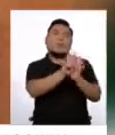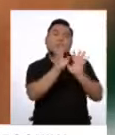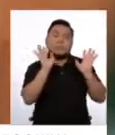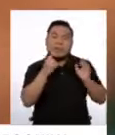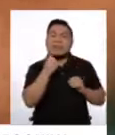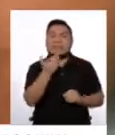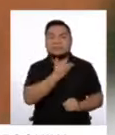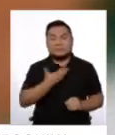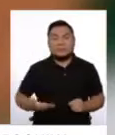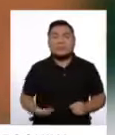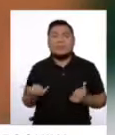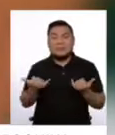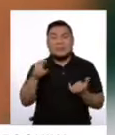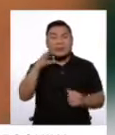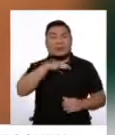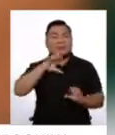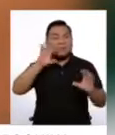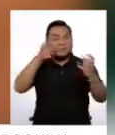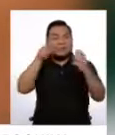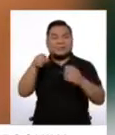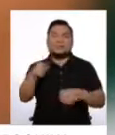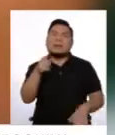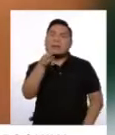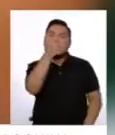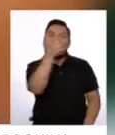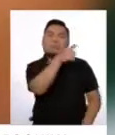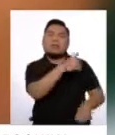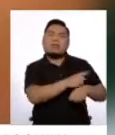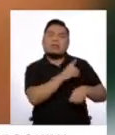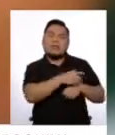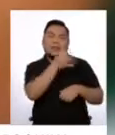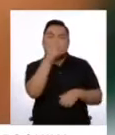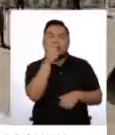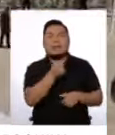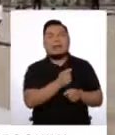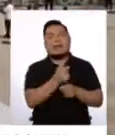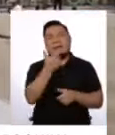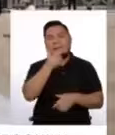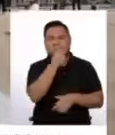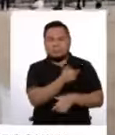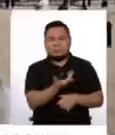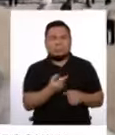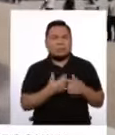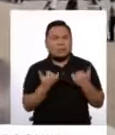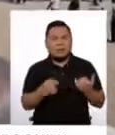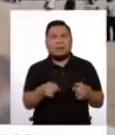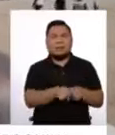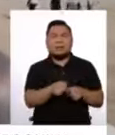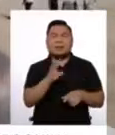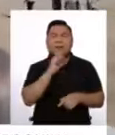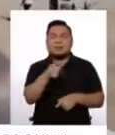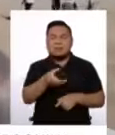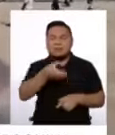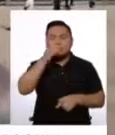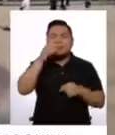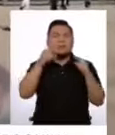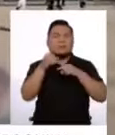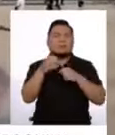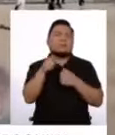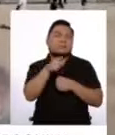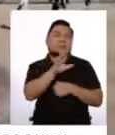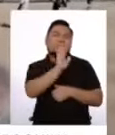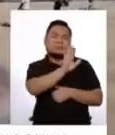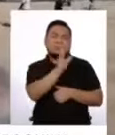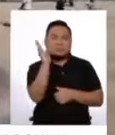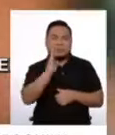aprovechó un enlace en vivo para burlarse de los médicos que no recomiendan su tratamiento. Él hizo referencia a la tubaina, un popular